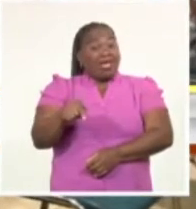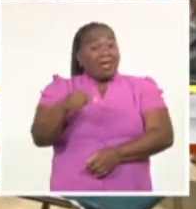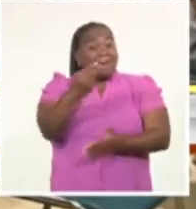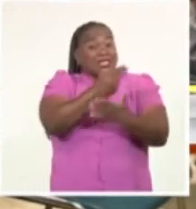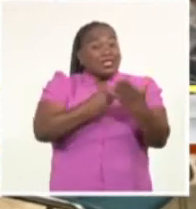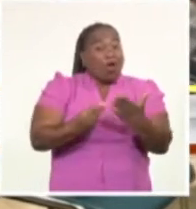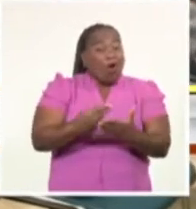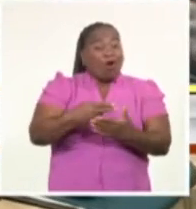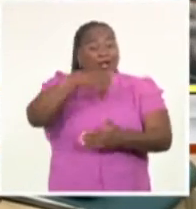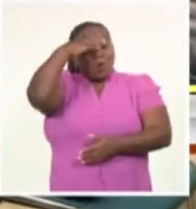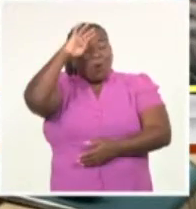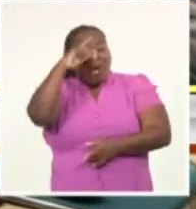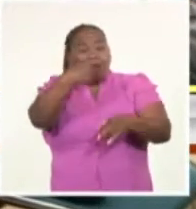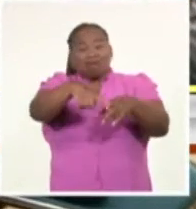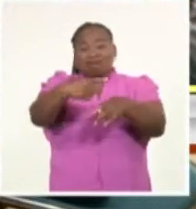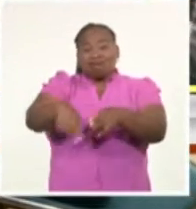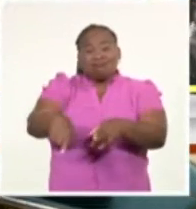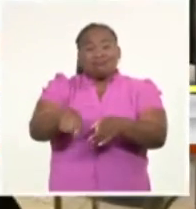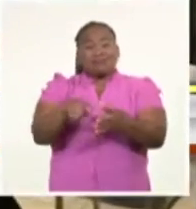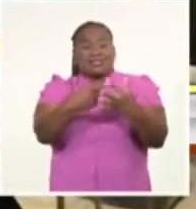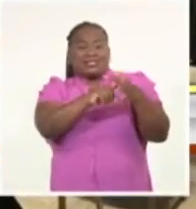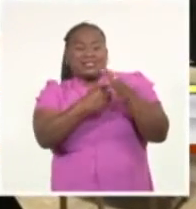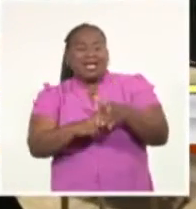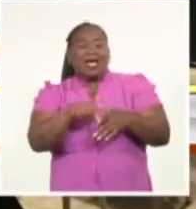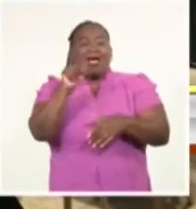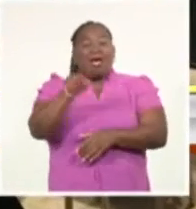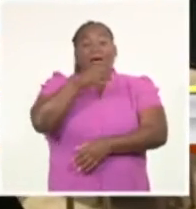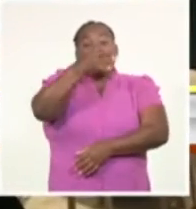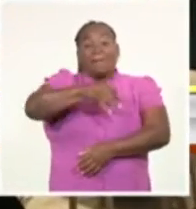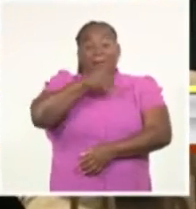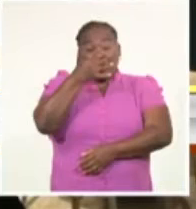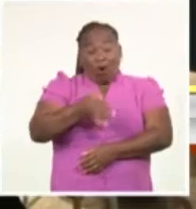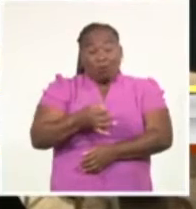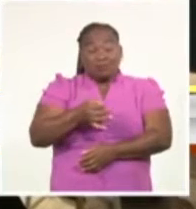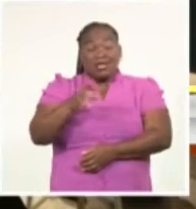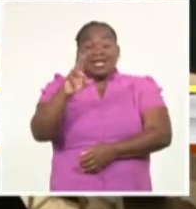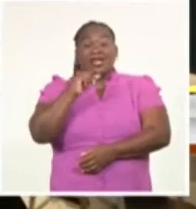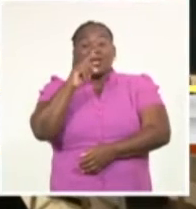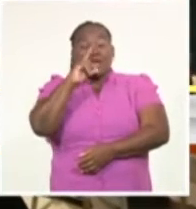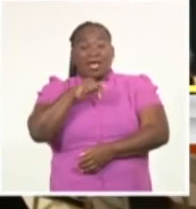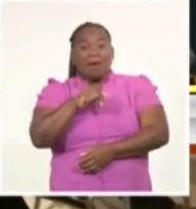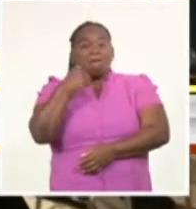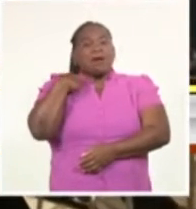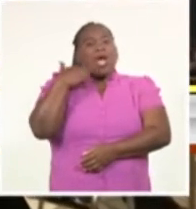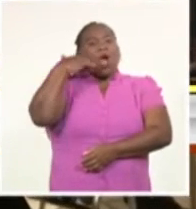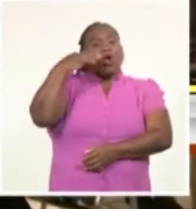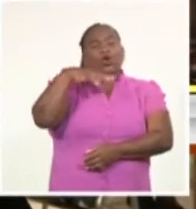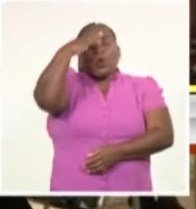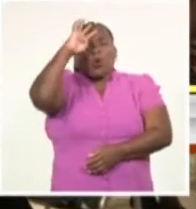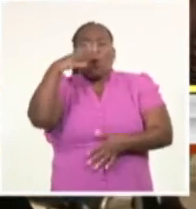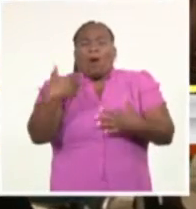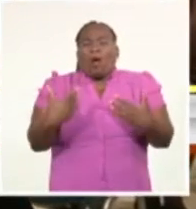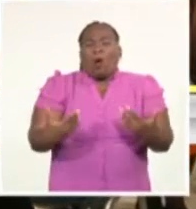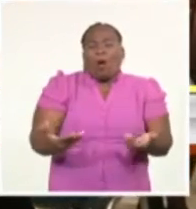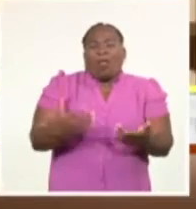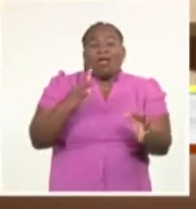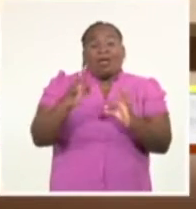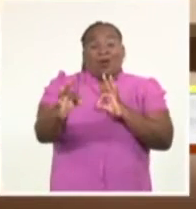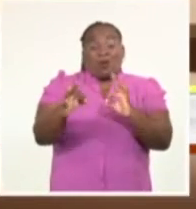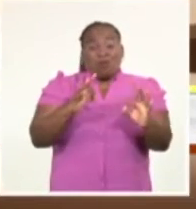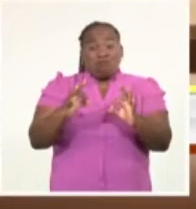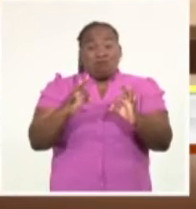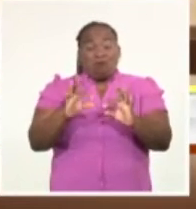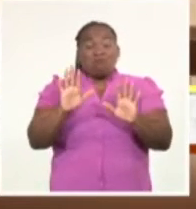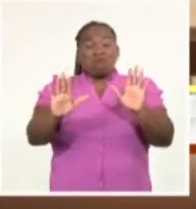La doctora Concepción Otero resaltó la capacidad de René Portocarrero para reflejar el color de Cuba. El curador del Museo de Bellas